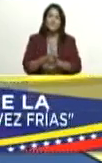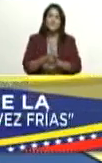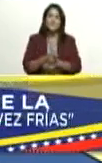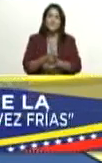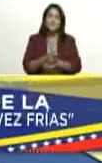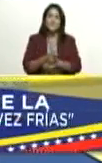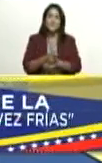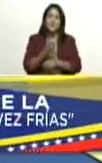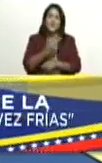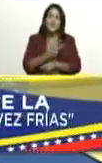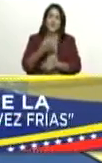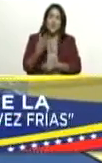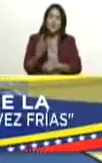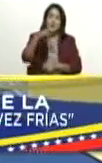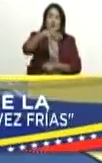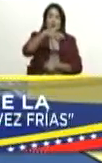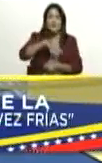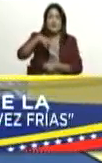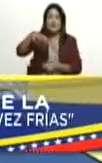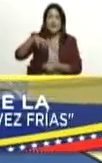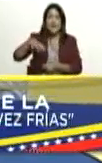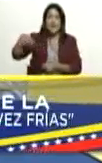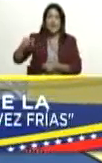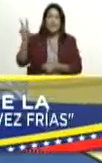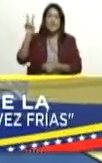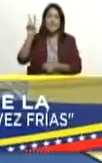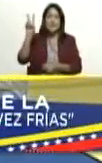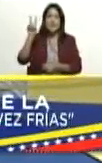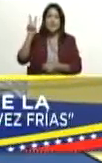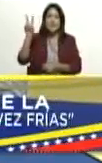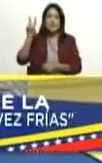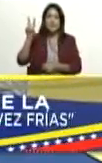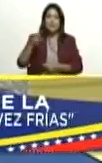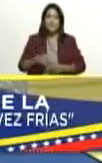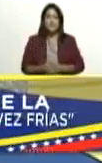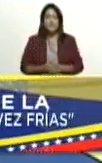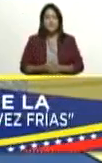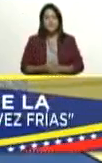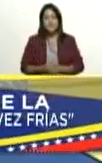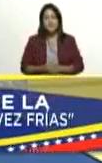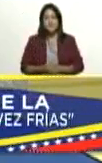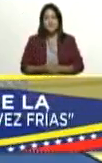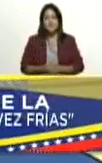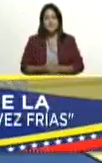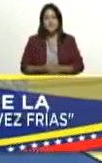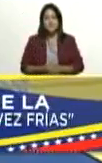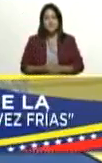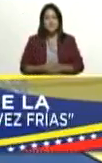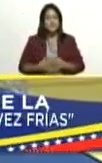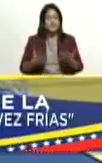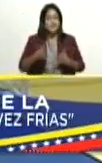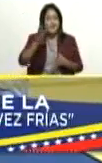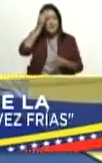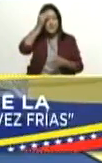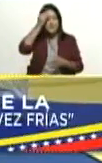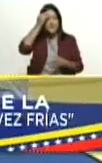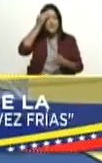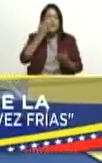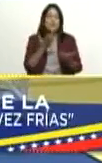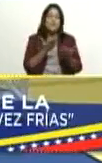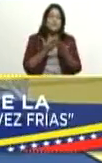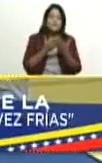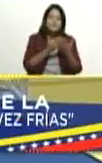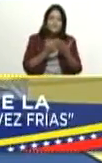los 24 estados que conforman el territorio nacional, formados en los programas nacionales